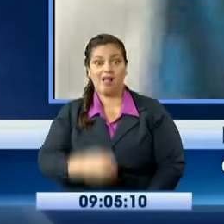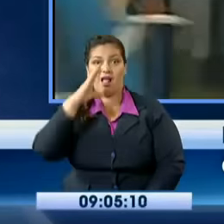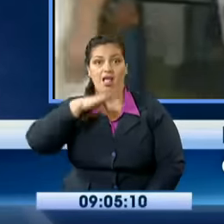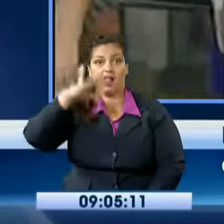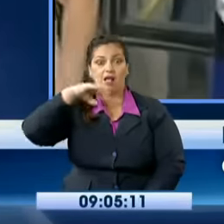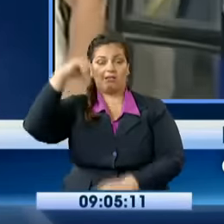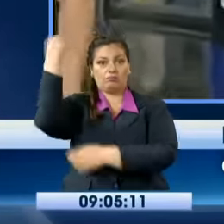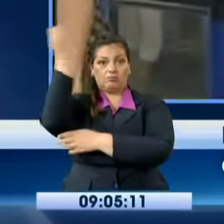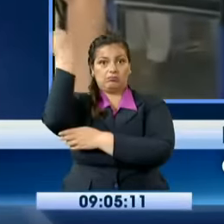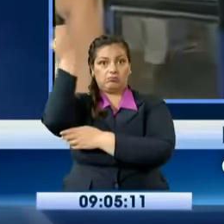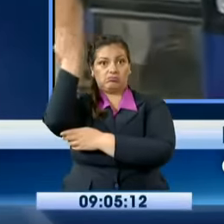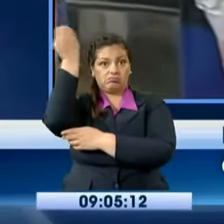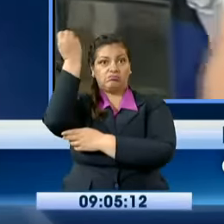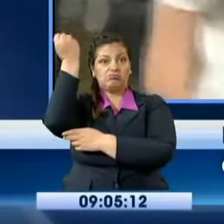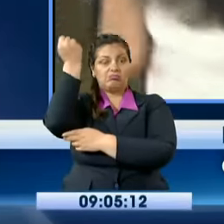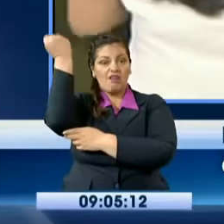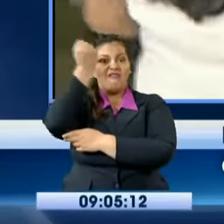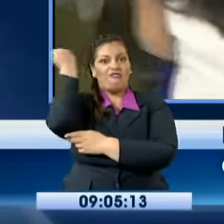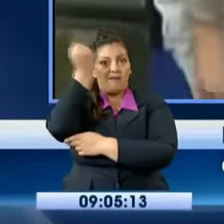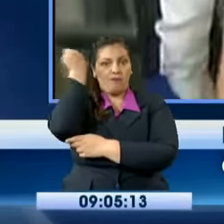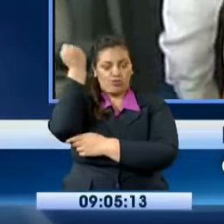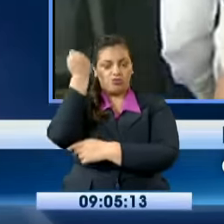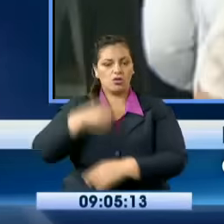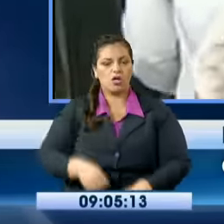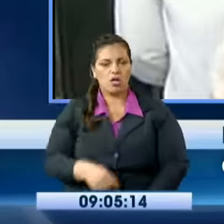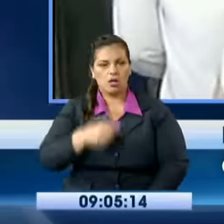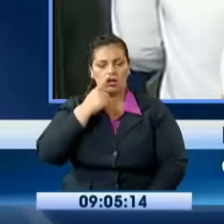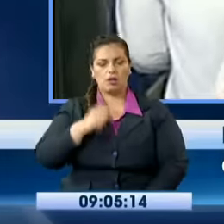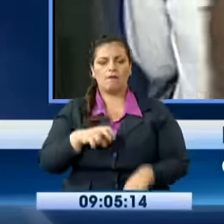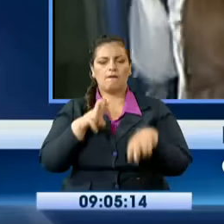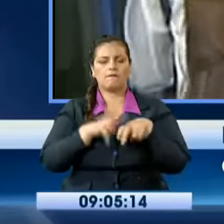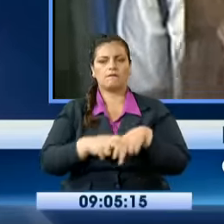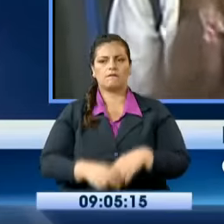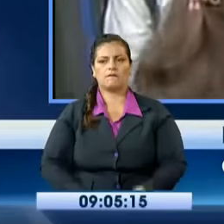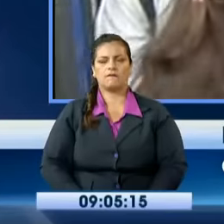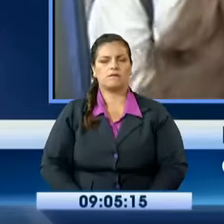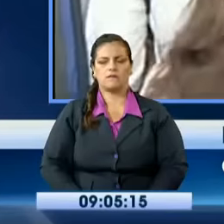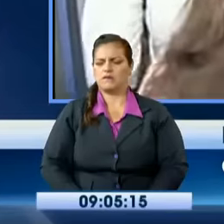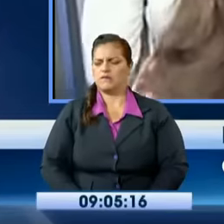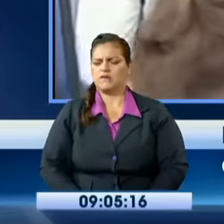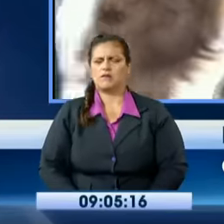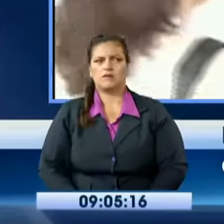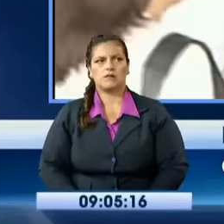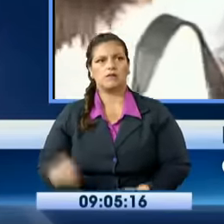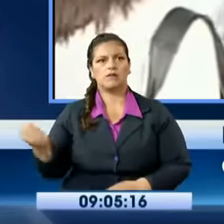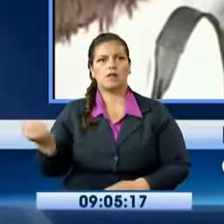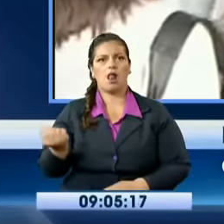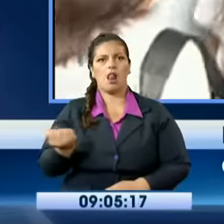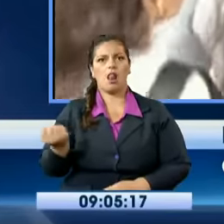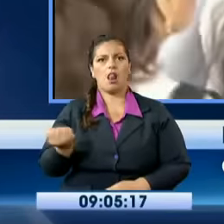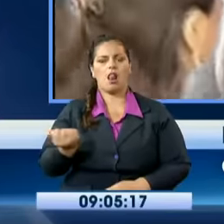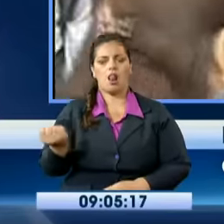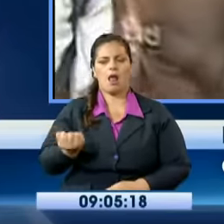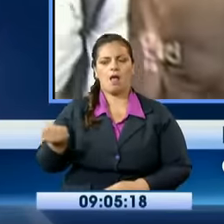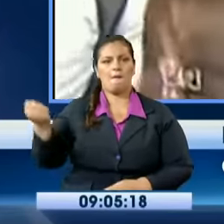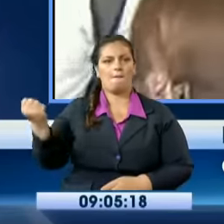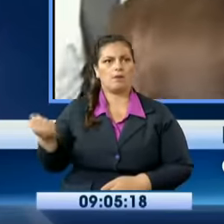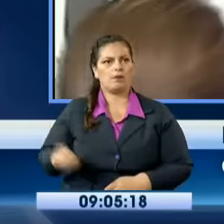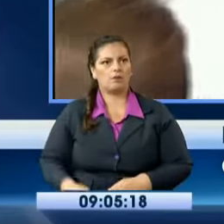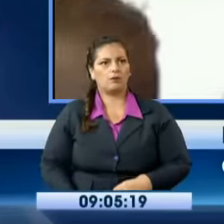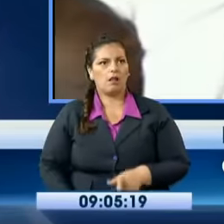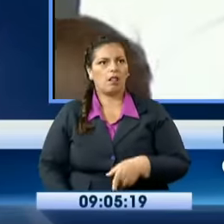pues. Porque ahí sí lo cogieron, pues. Porque la política es otra y porque además la cultura es otra. La gente que vio